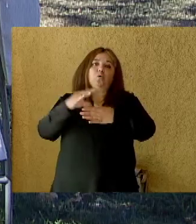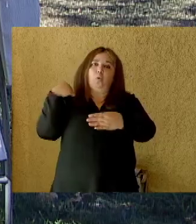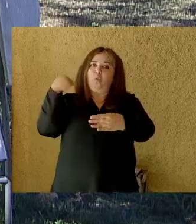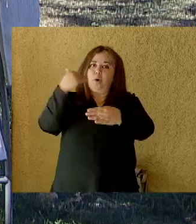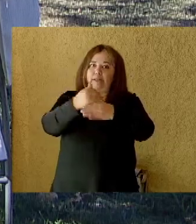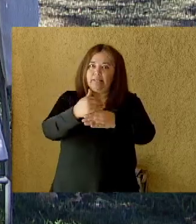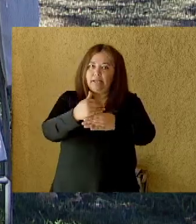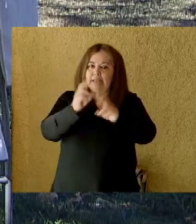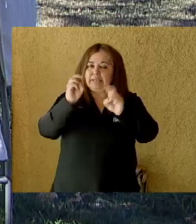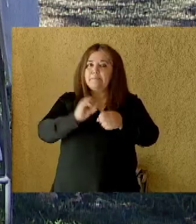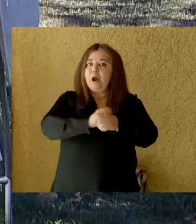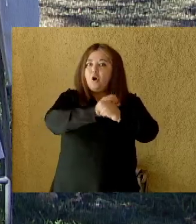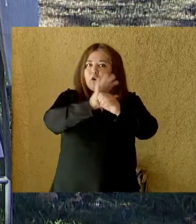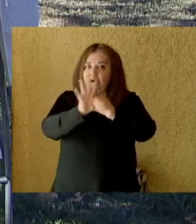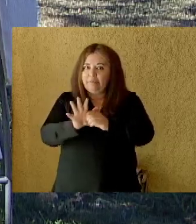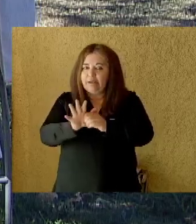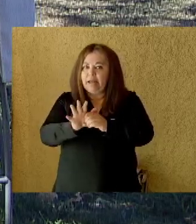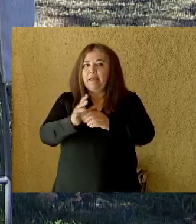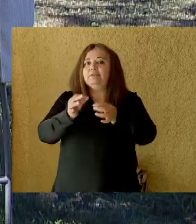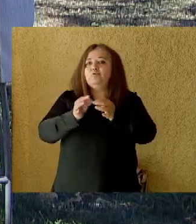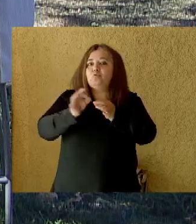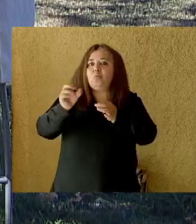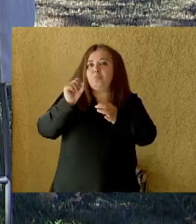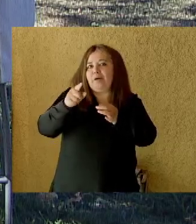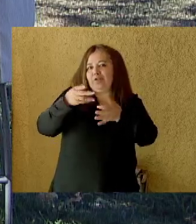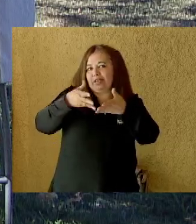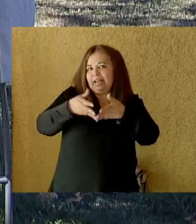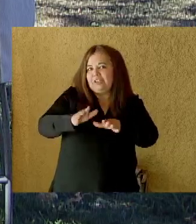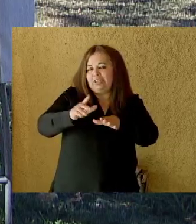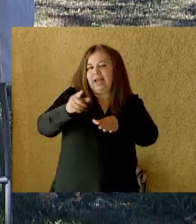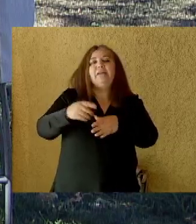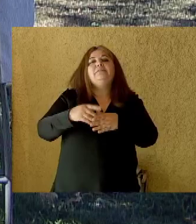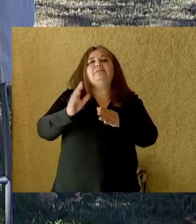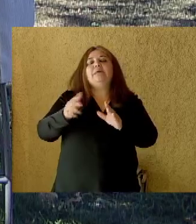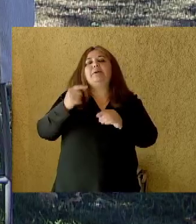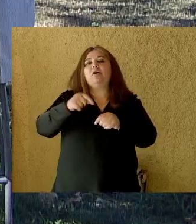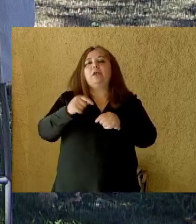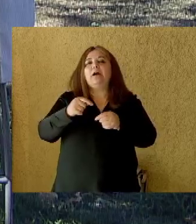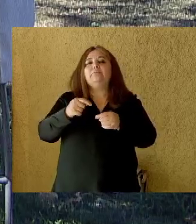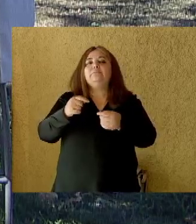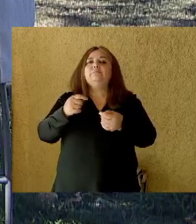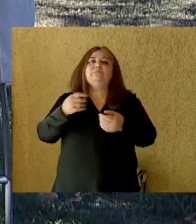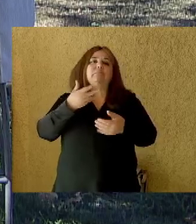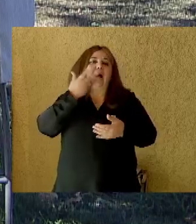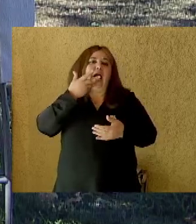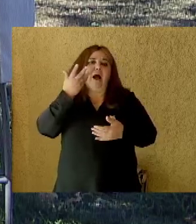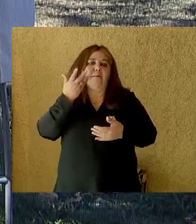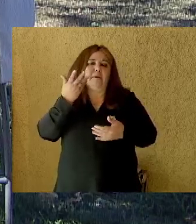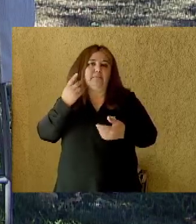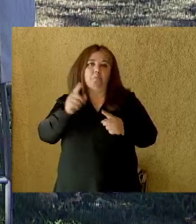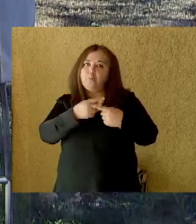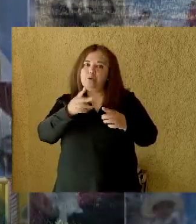por coronavirus desde su Tupungato natal, pero además cierra también mostrando un poco de sus habilidades para el canto a capela. Lo